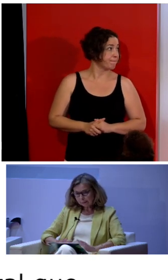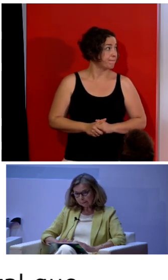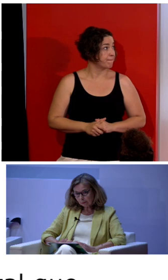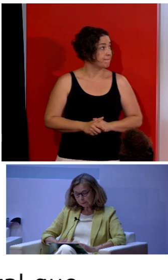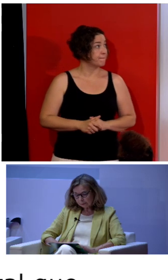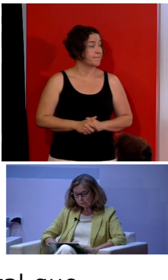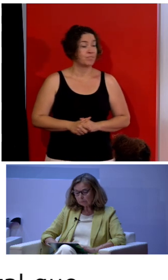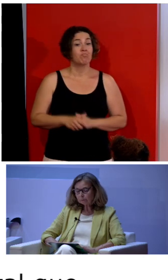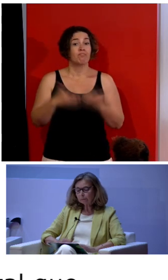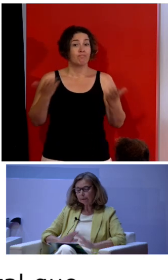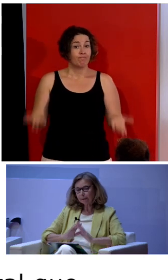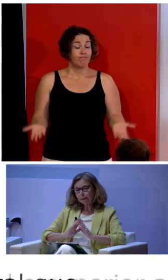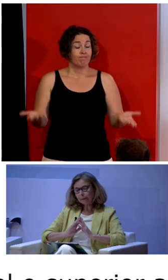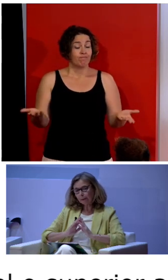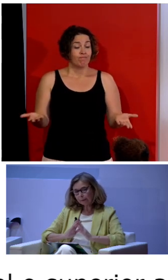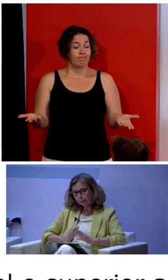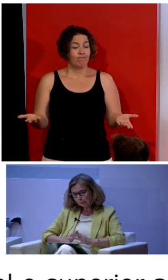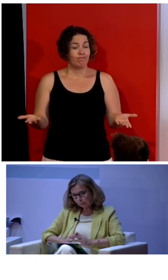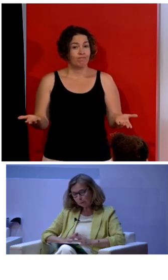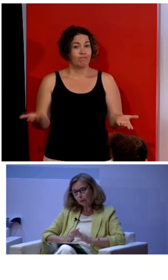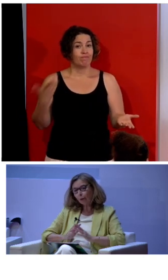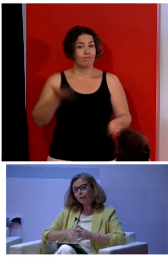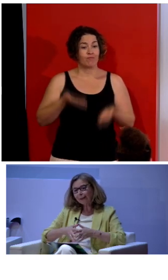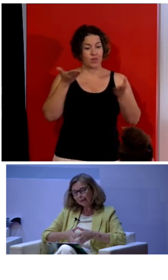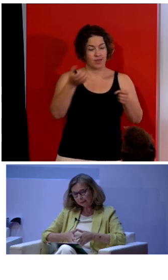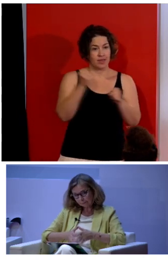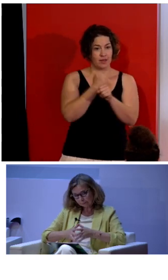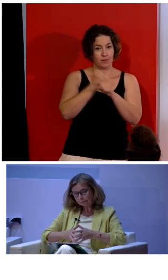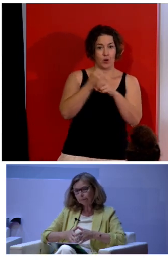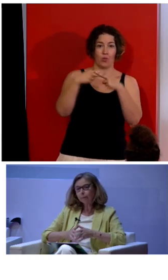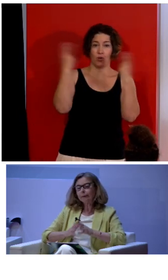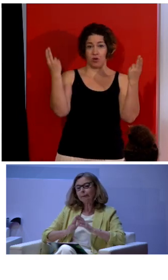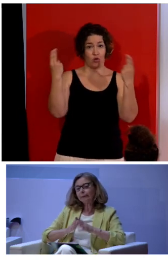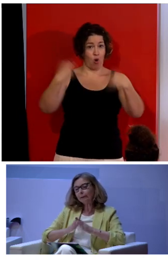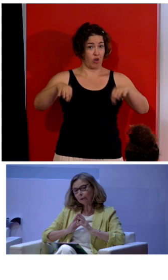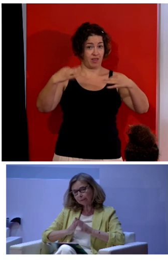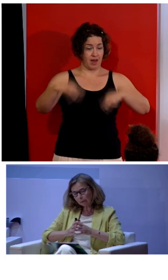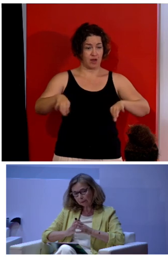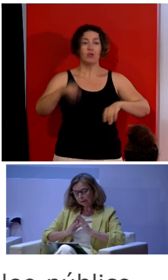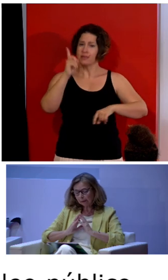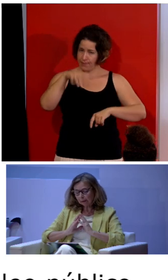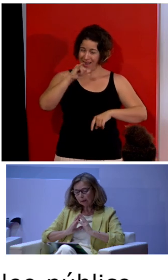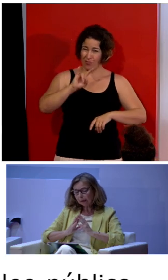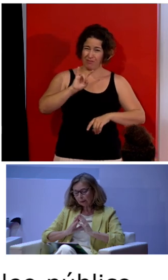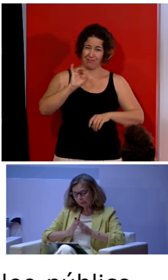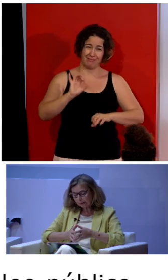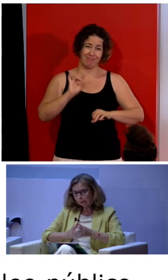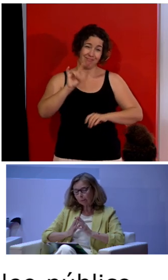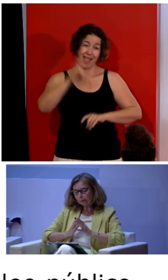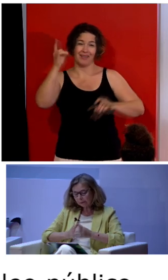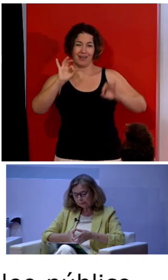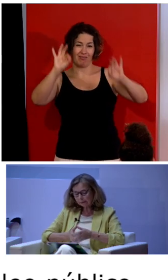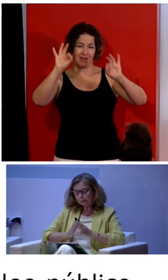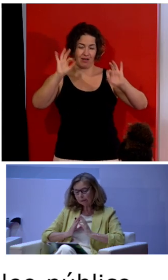En esta ocasión, de la oferta de empleo público ordinaria, porque también tenemos una extraordinaria, en la ordinaria